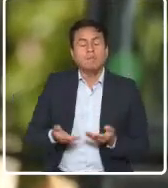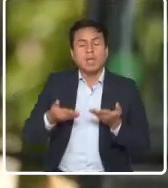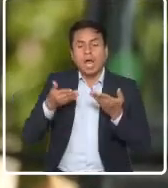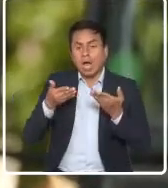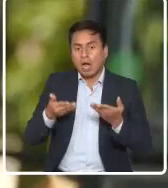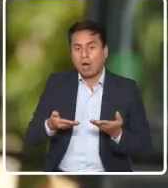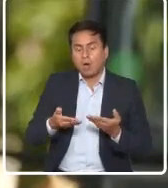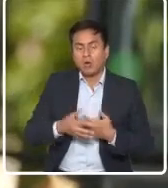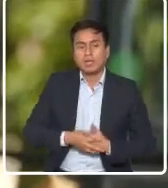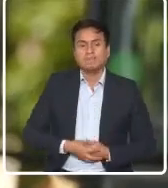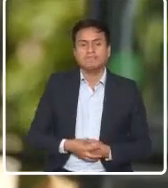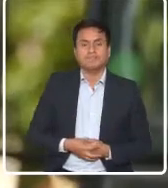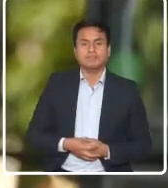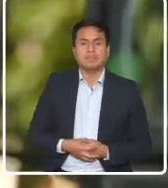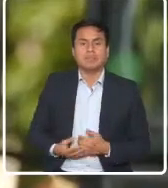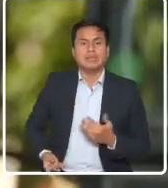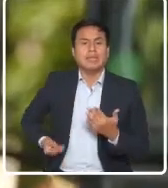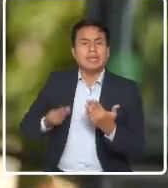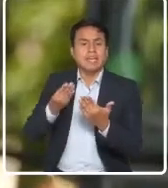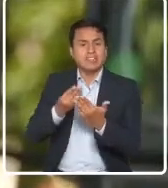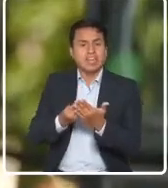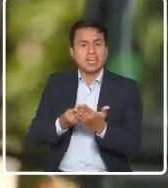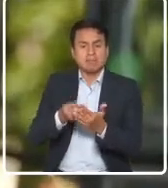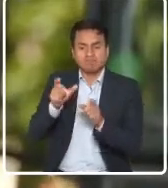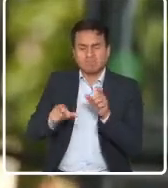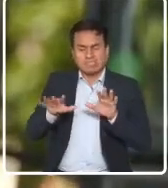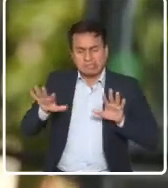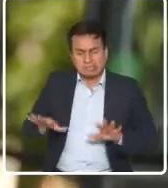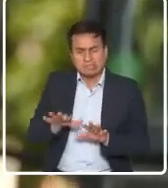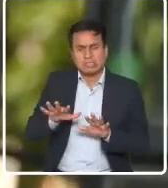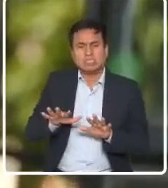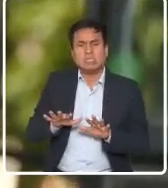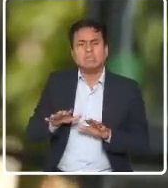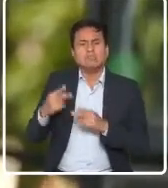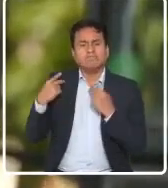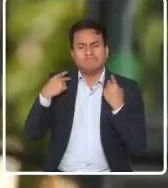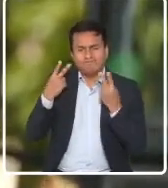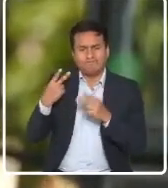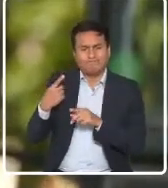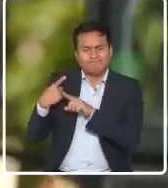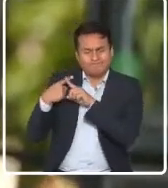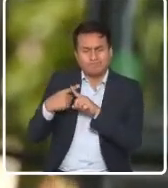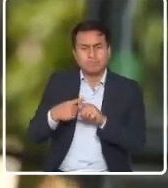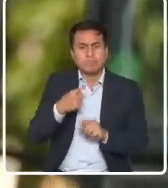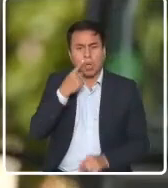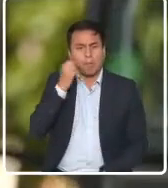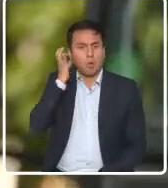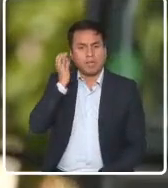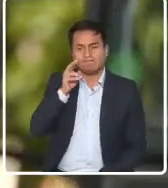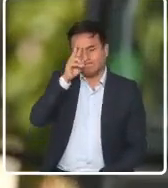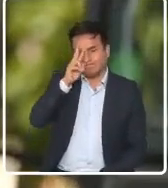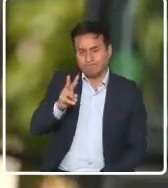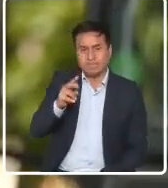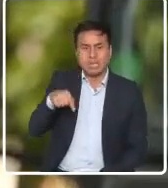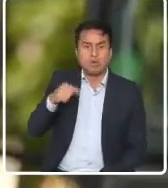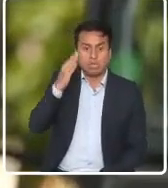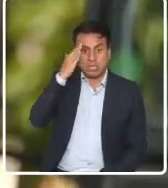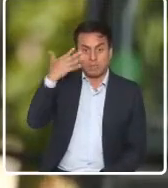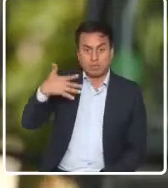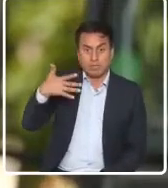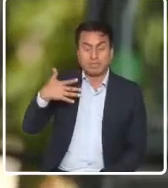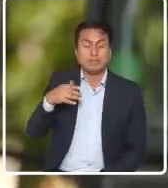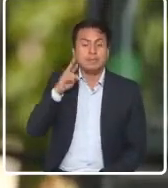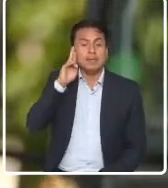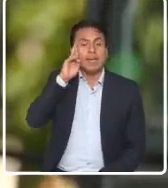Ahora, es la entrega de estos hombres y mujeres lo que conmemoramos este día. Y